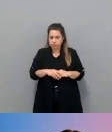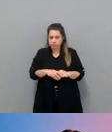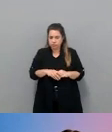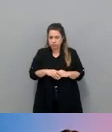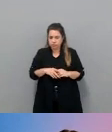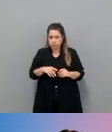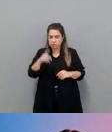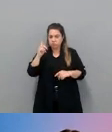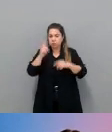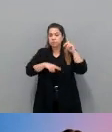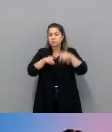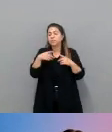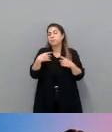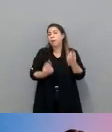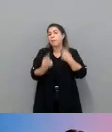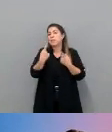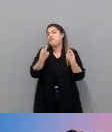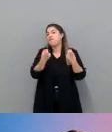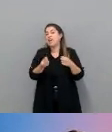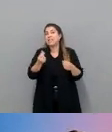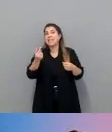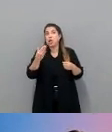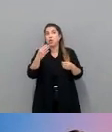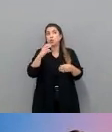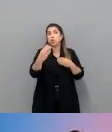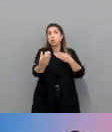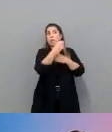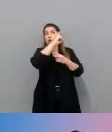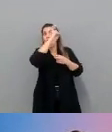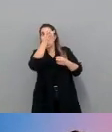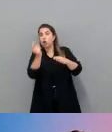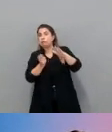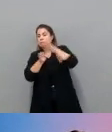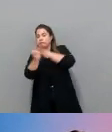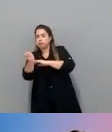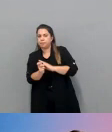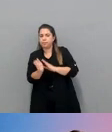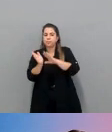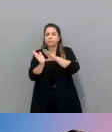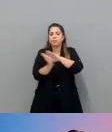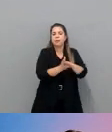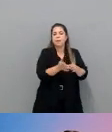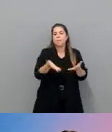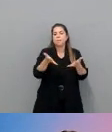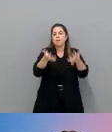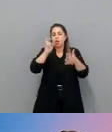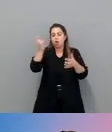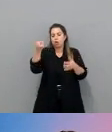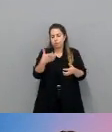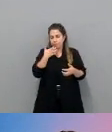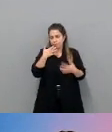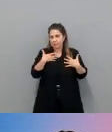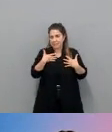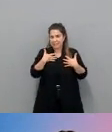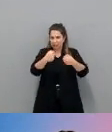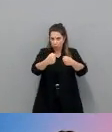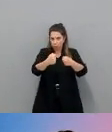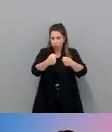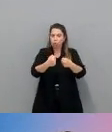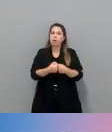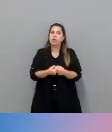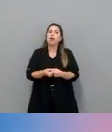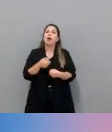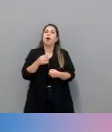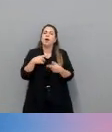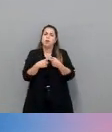requiere a veces buscar otras subvenciones. Otros beneficios. Salud también. Hay muchísima